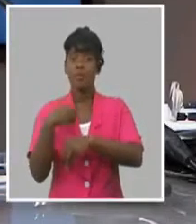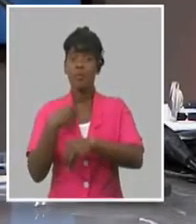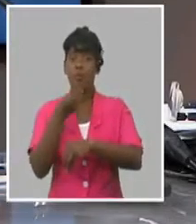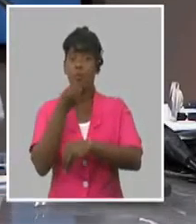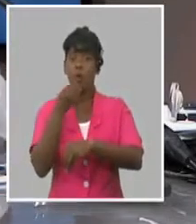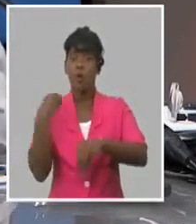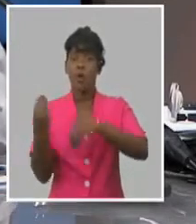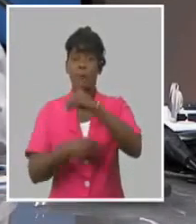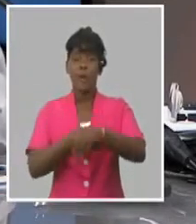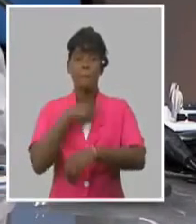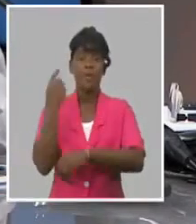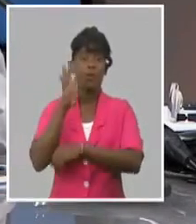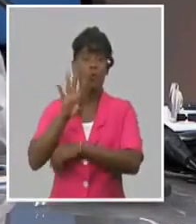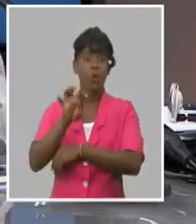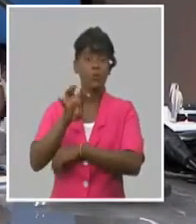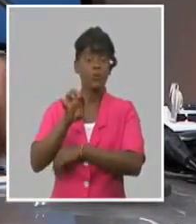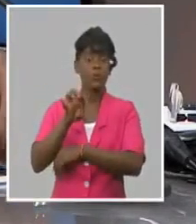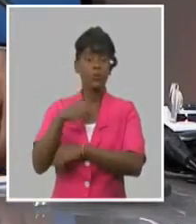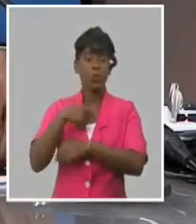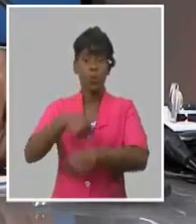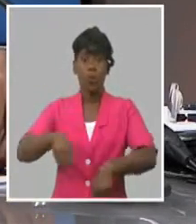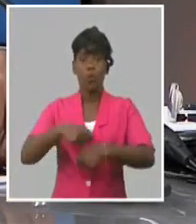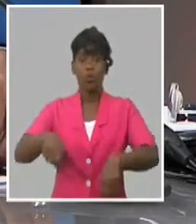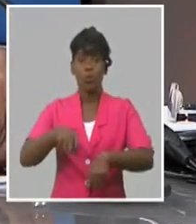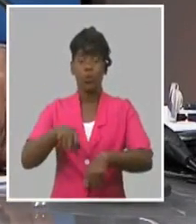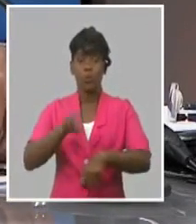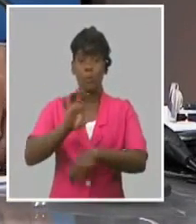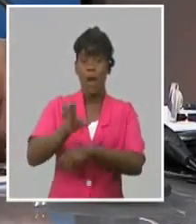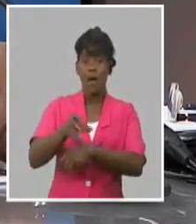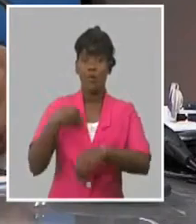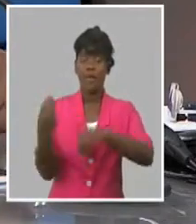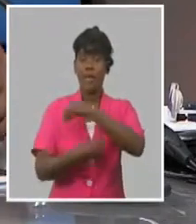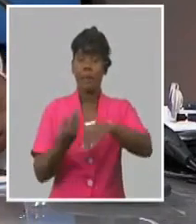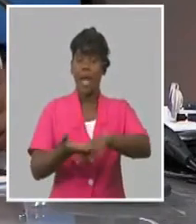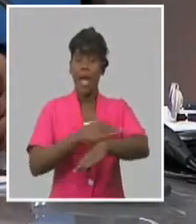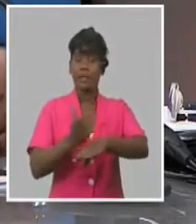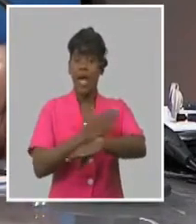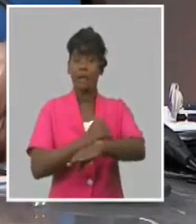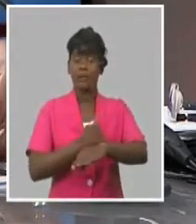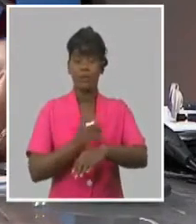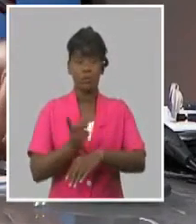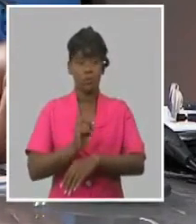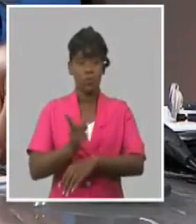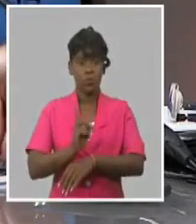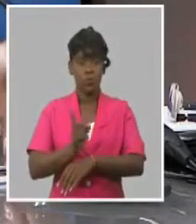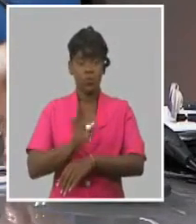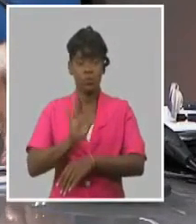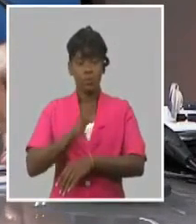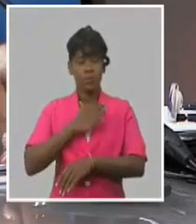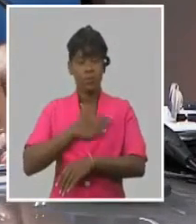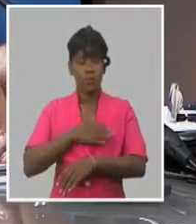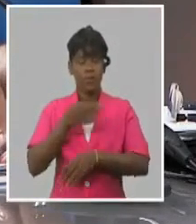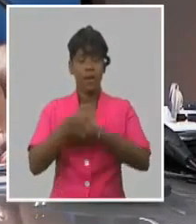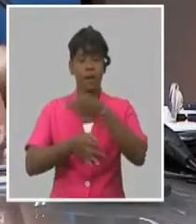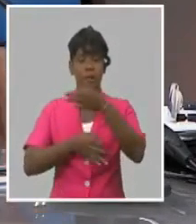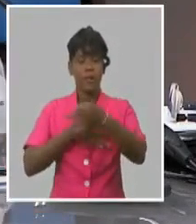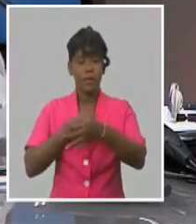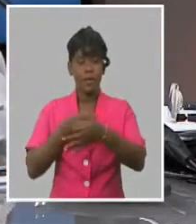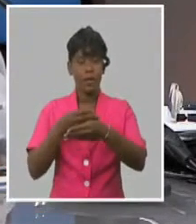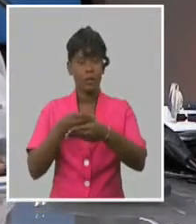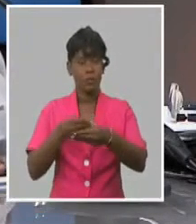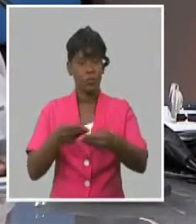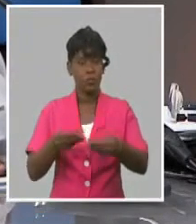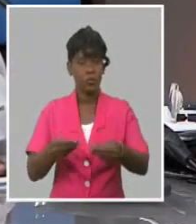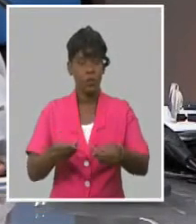masiva a cambiar. Entonces el 20 es solo una expresión sobre